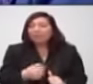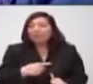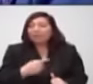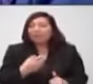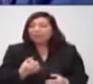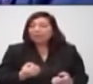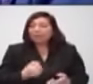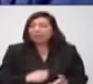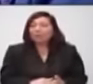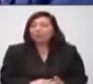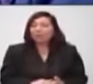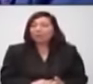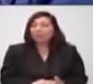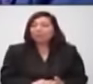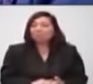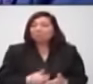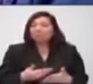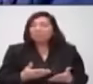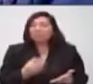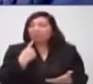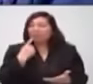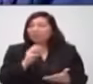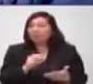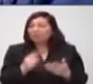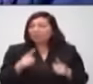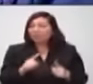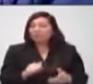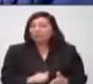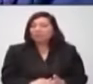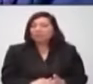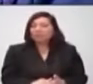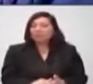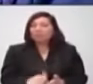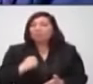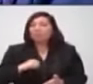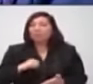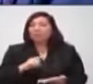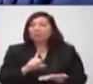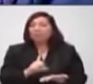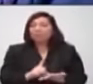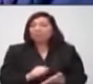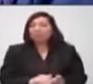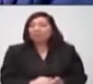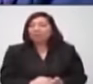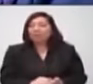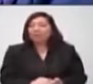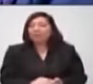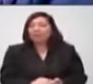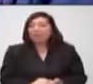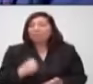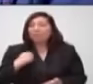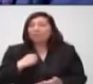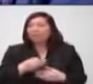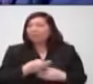edil, pasó, pues, que desconocieron los acuerdos entre la Municipalidad Metropolitana y la